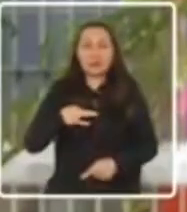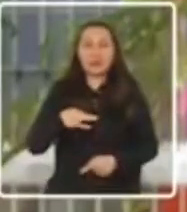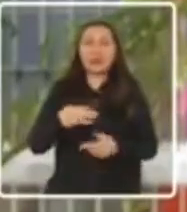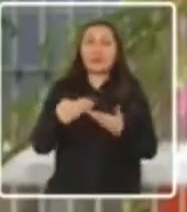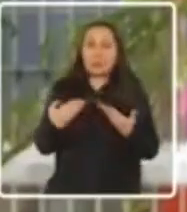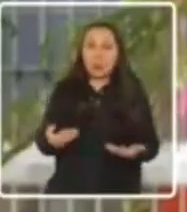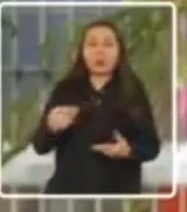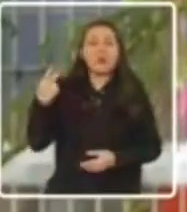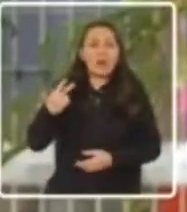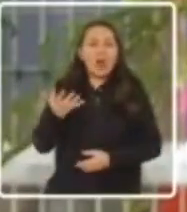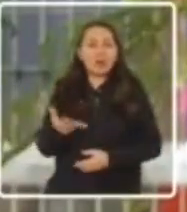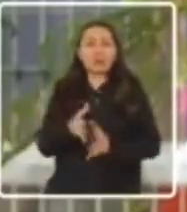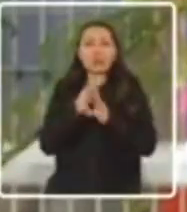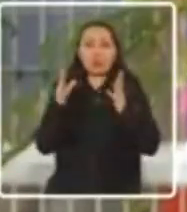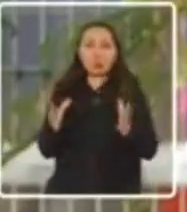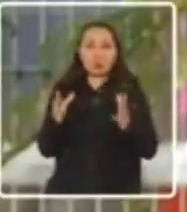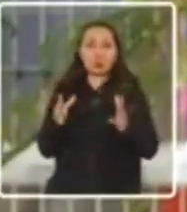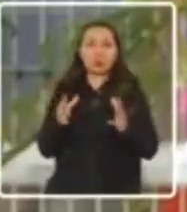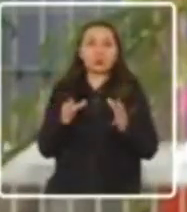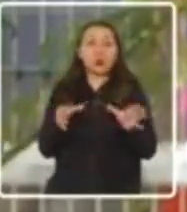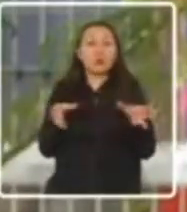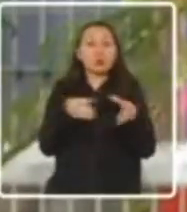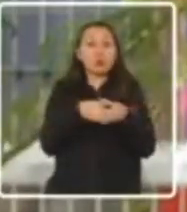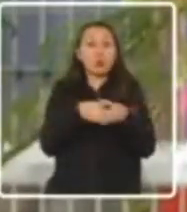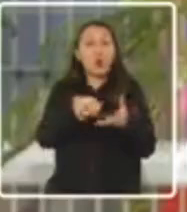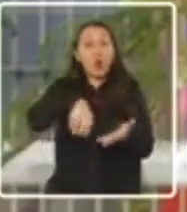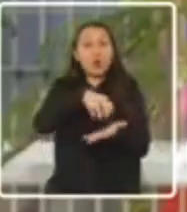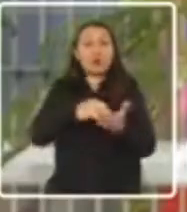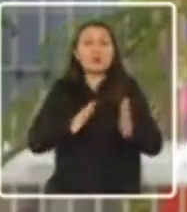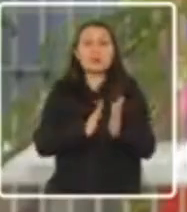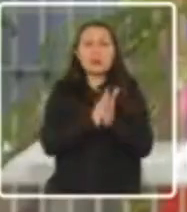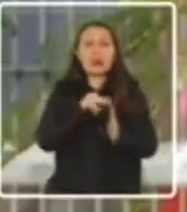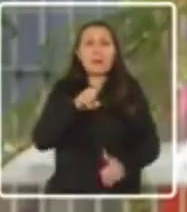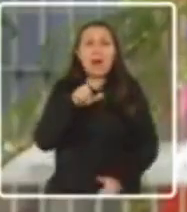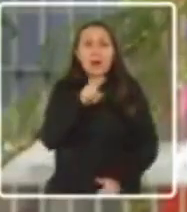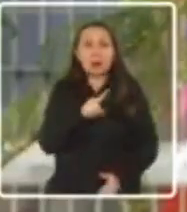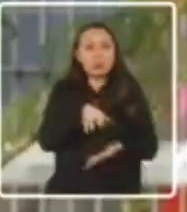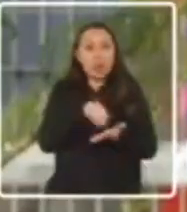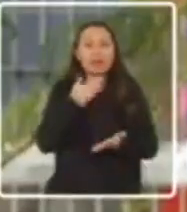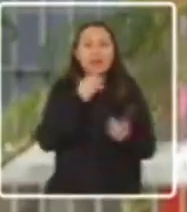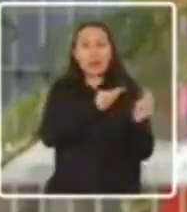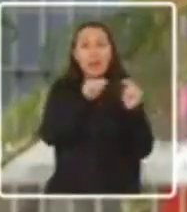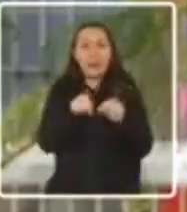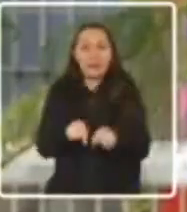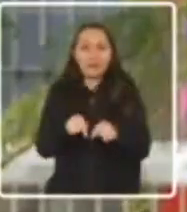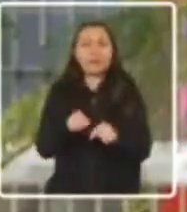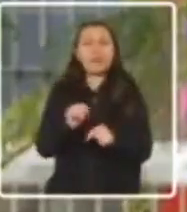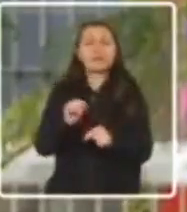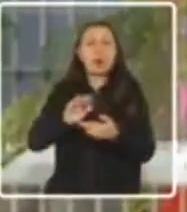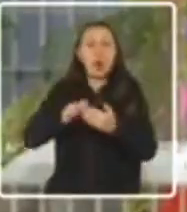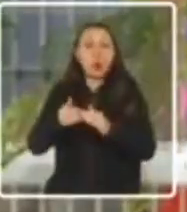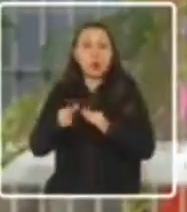eso valoro mucho que la Unión Comunal San Marcos de Arica esté también presente acá y sea parte, y que la